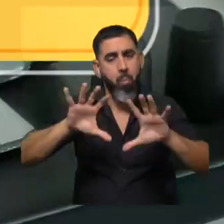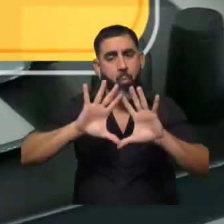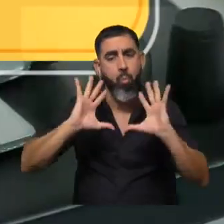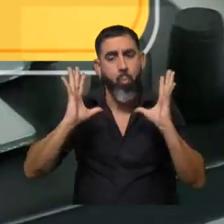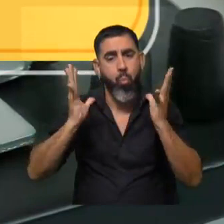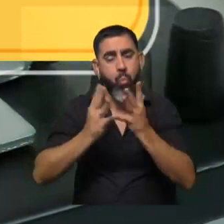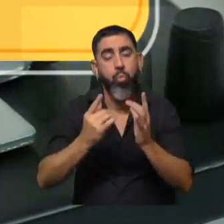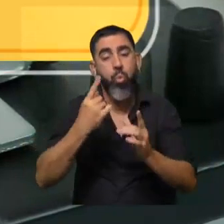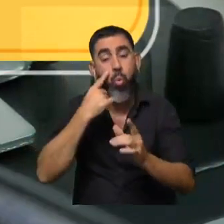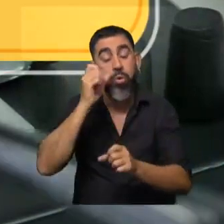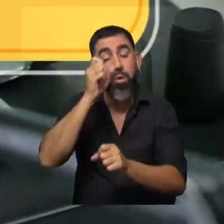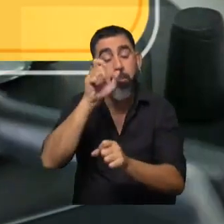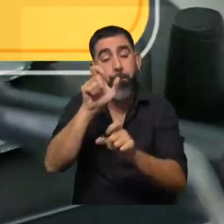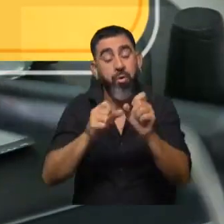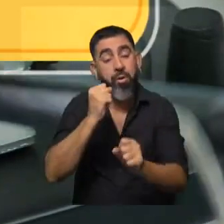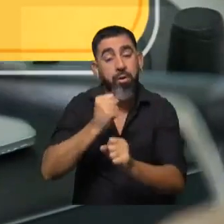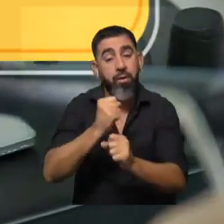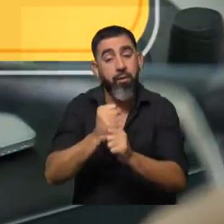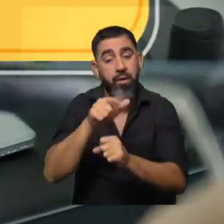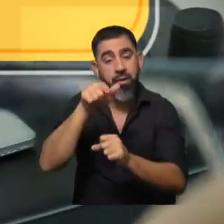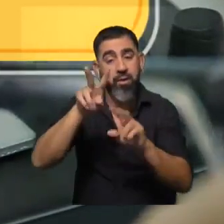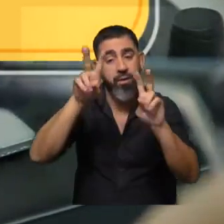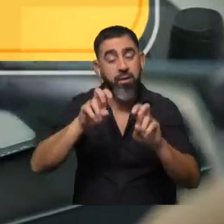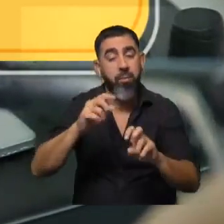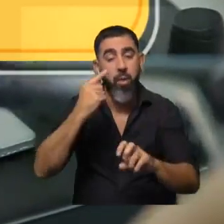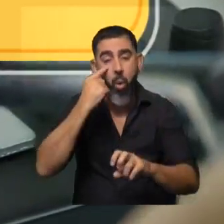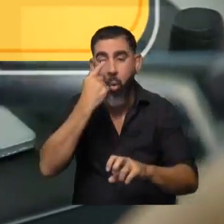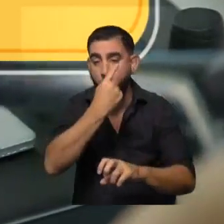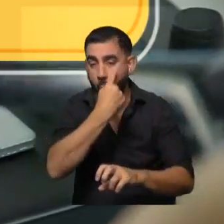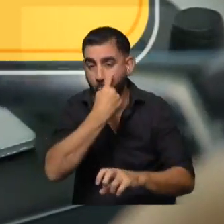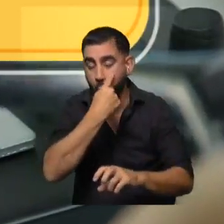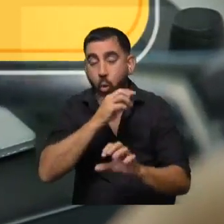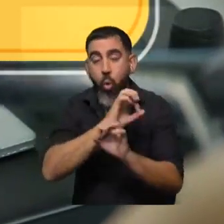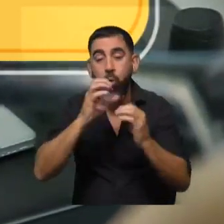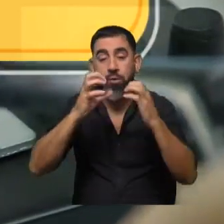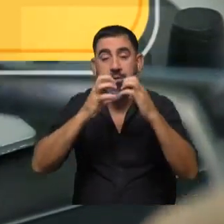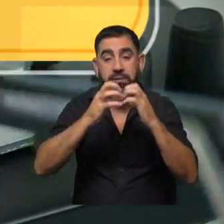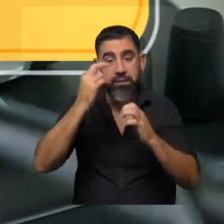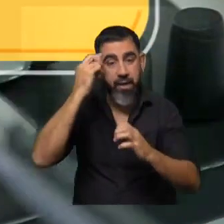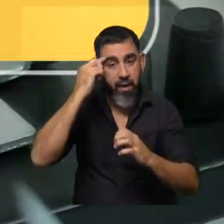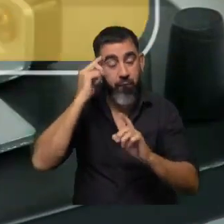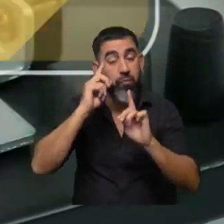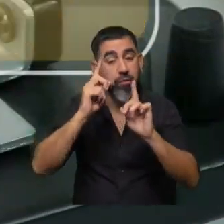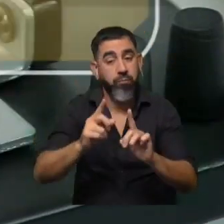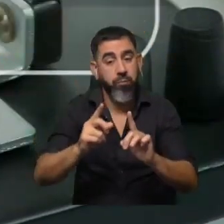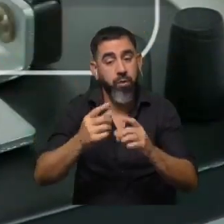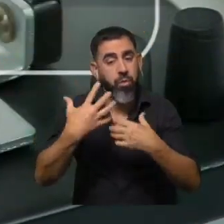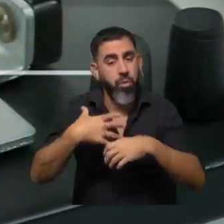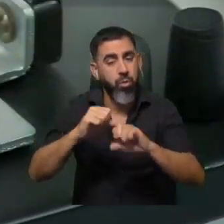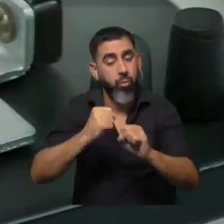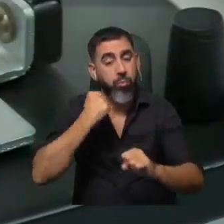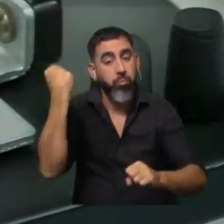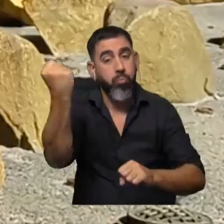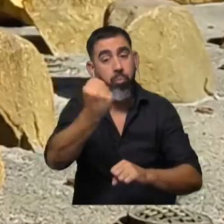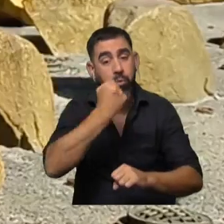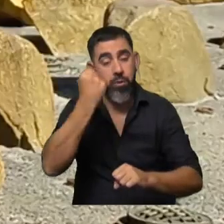Conozco gente sobre todo trabajando en organoides de retina y en organoides de cerebro que están haciendo hallazgos muy importantes y